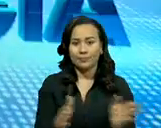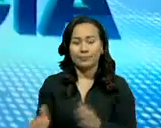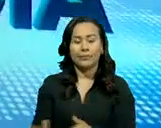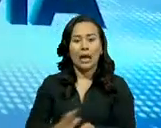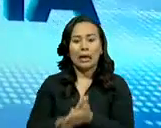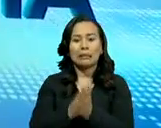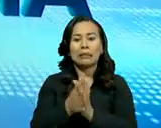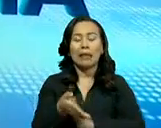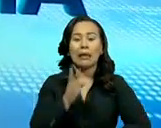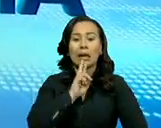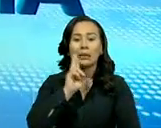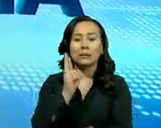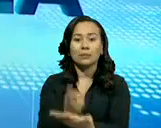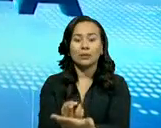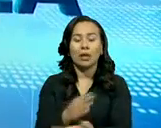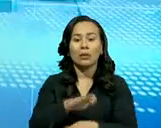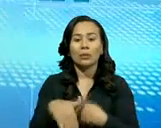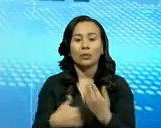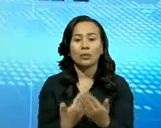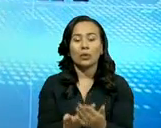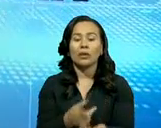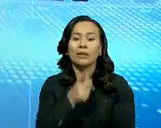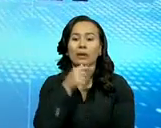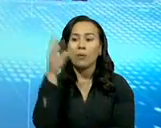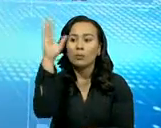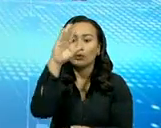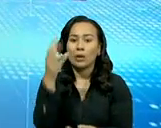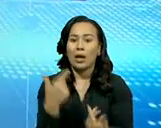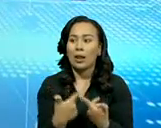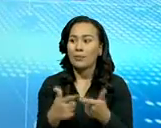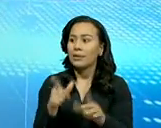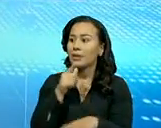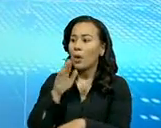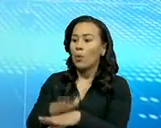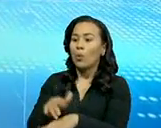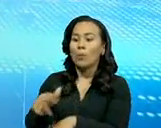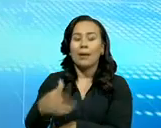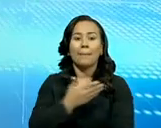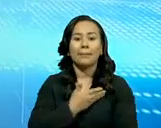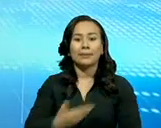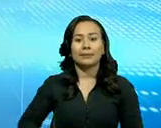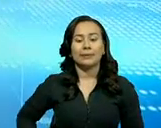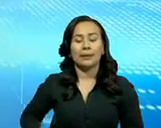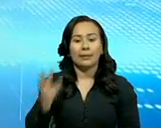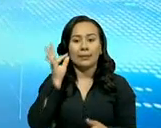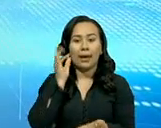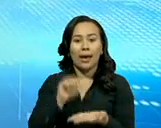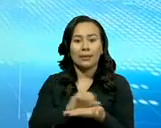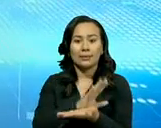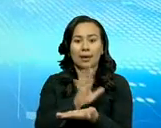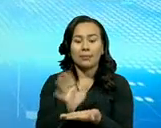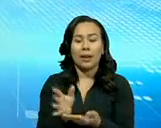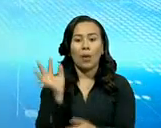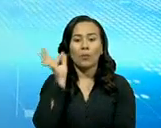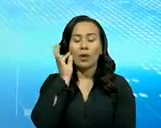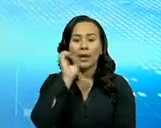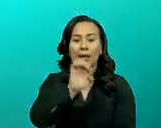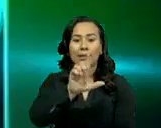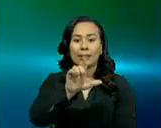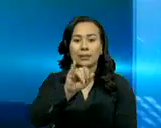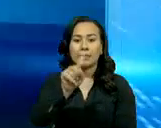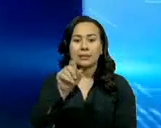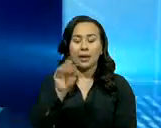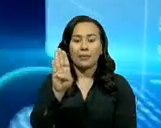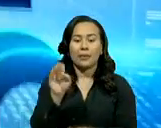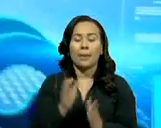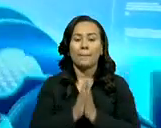las resoluciones planteadas, tanto la que buscaba liberar de culpa a la presidenta de la Asamblea Nacional, Elizabeth Cabezas, así como la que pedía